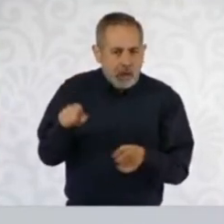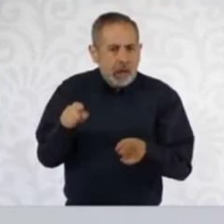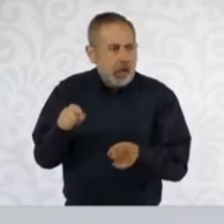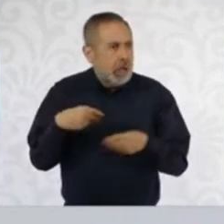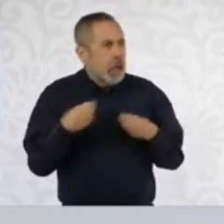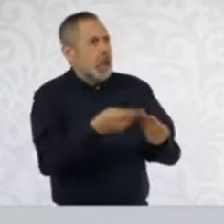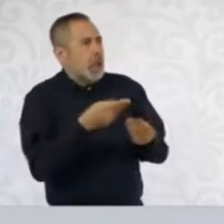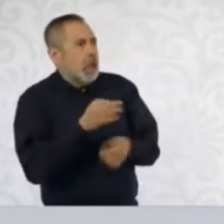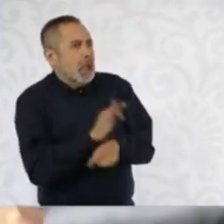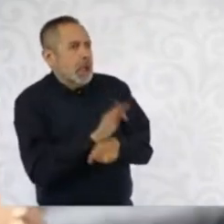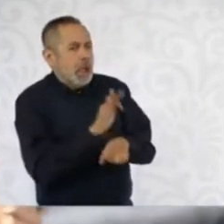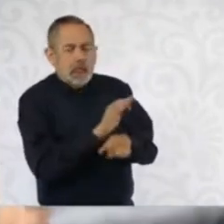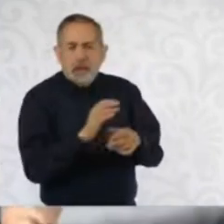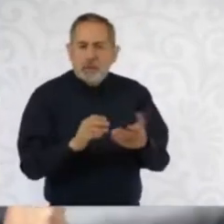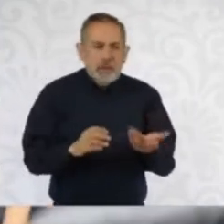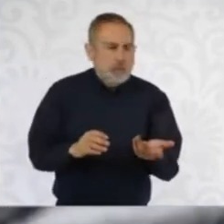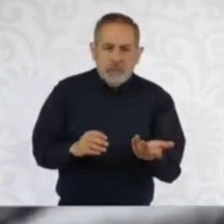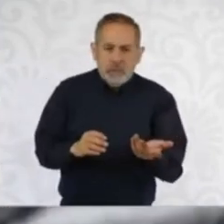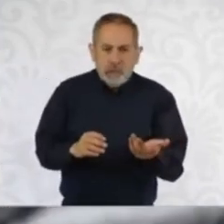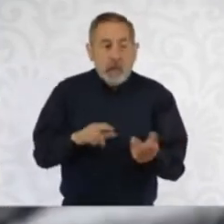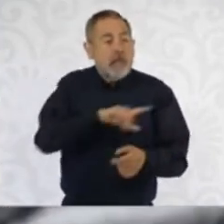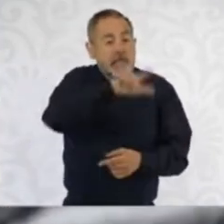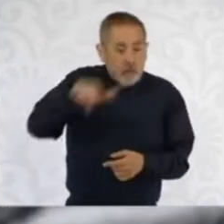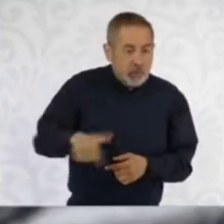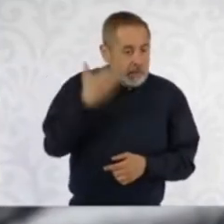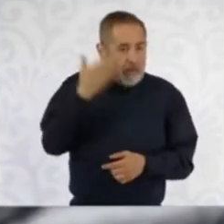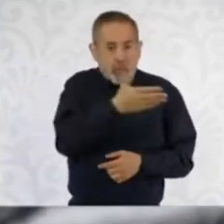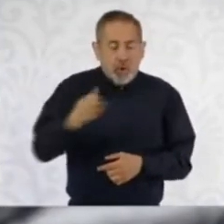Por eso decía ayer, viene el periodo de Salinas.